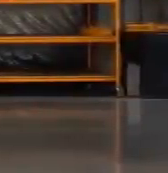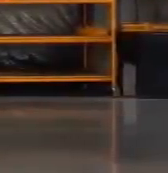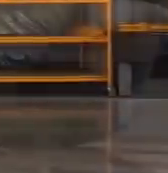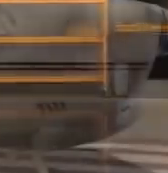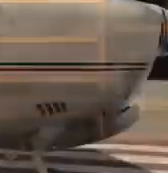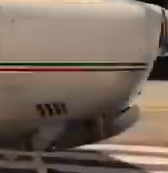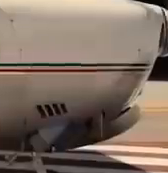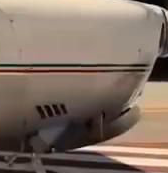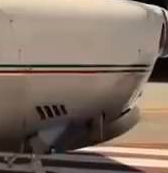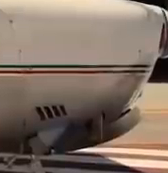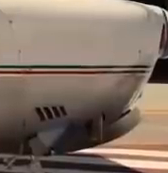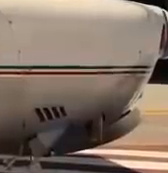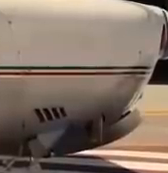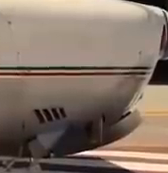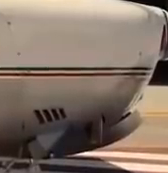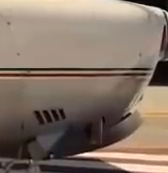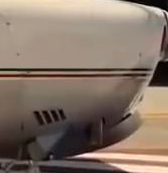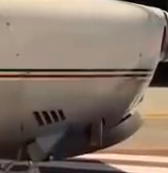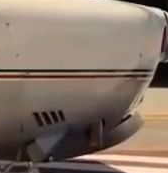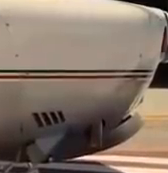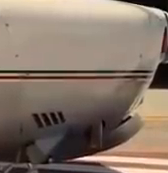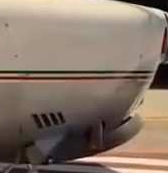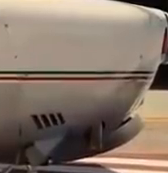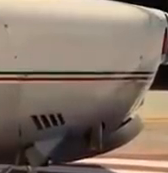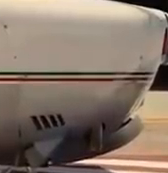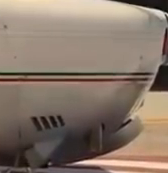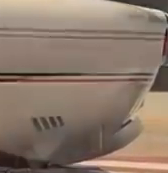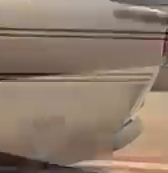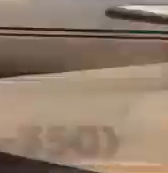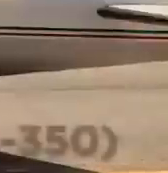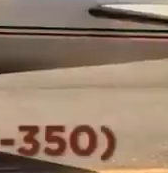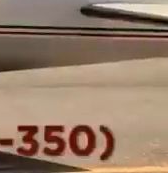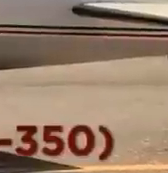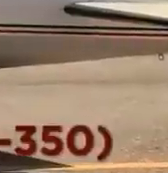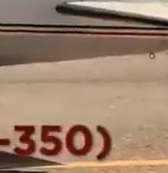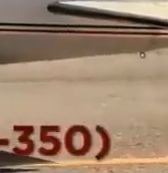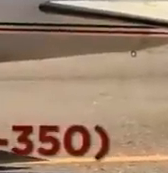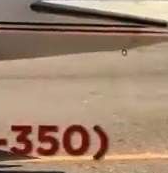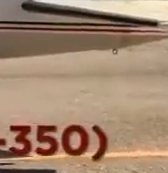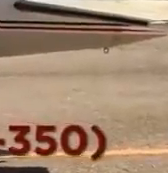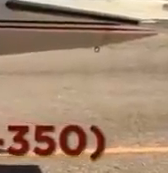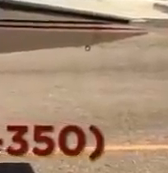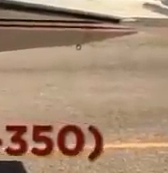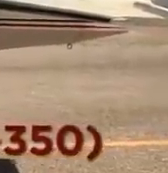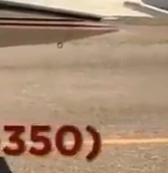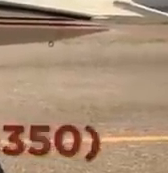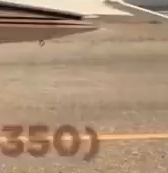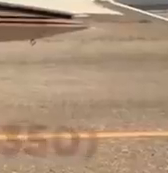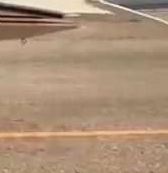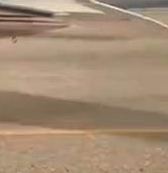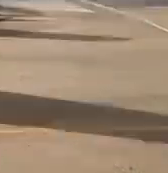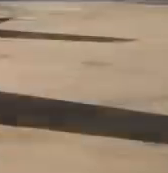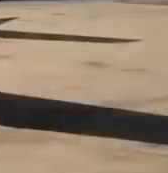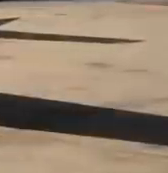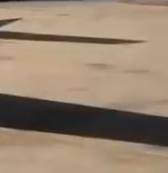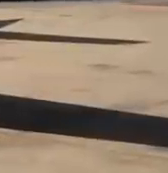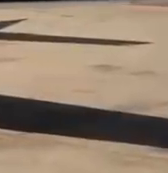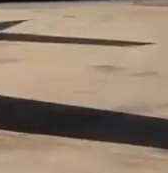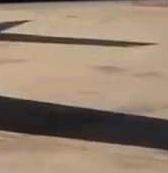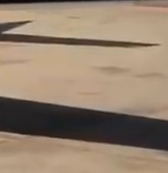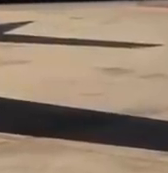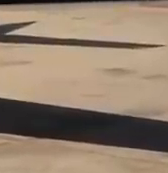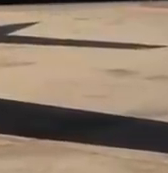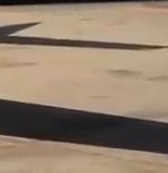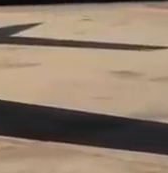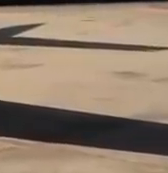características no estuvieran en servicio y generaran gastos derivados de su resguardo, mantenimiento y